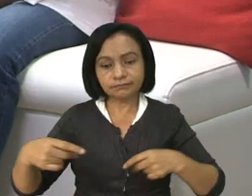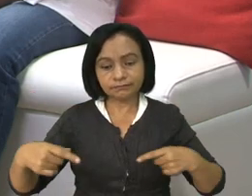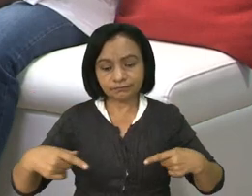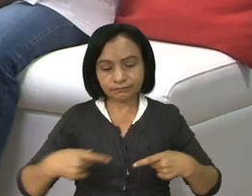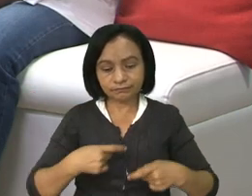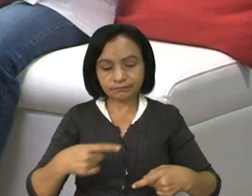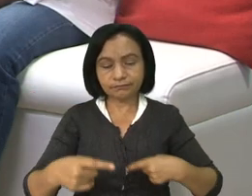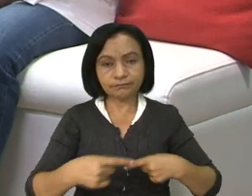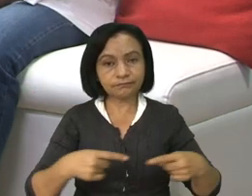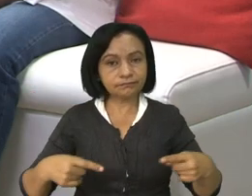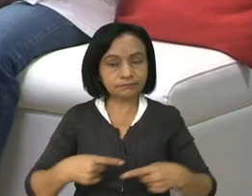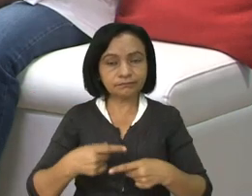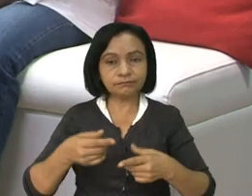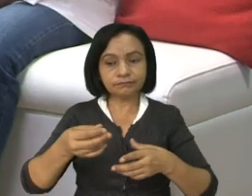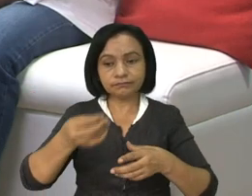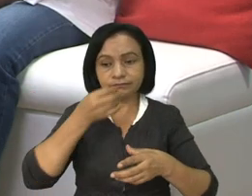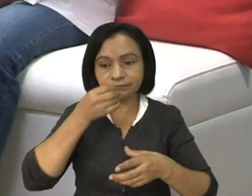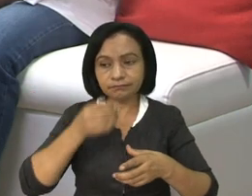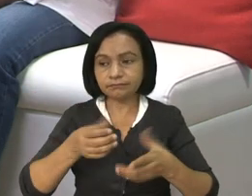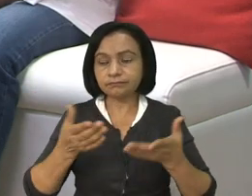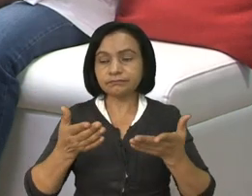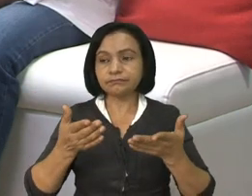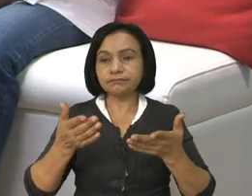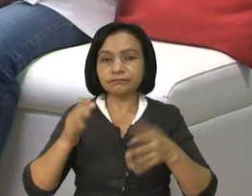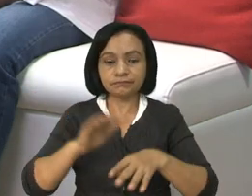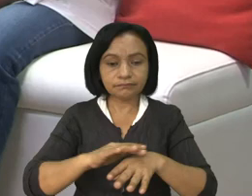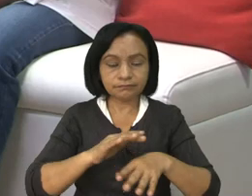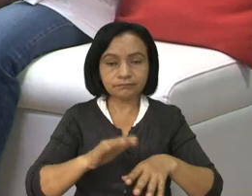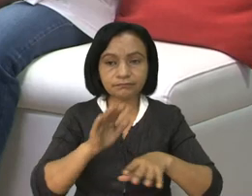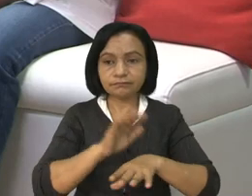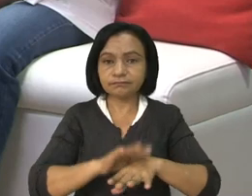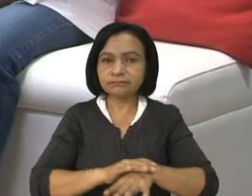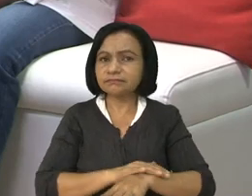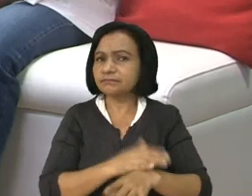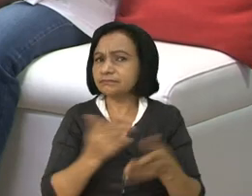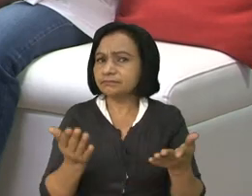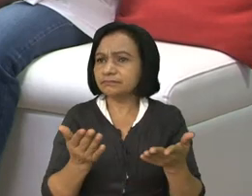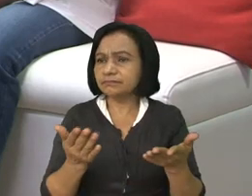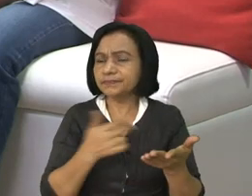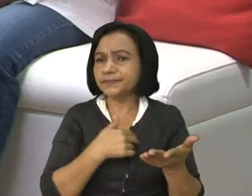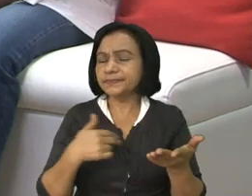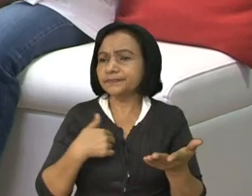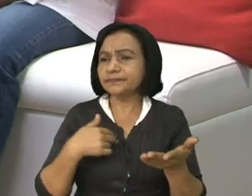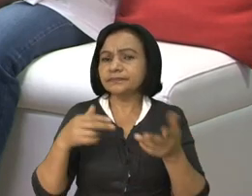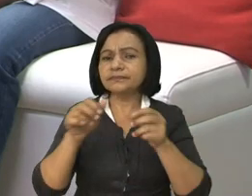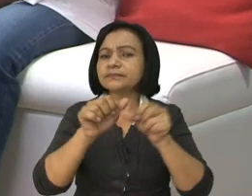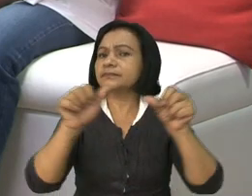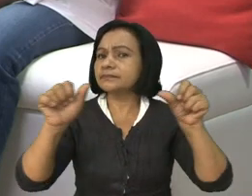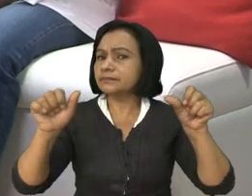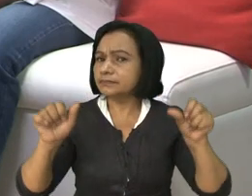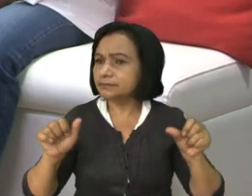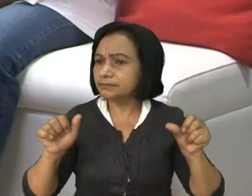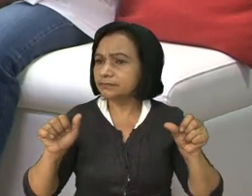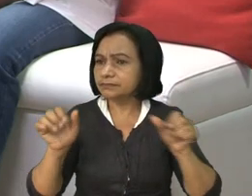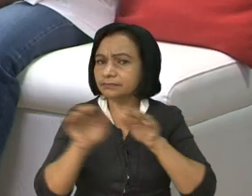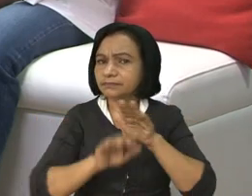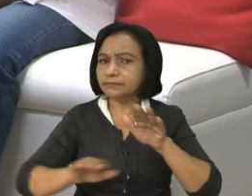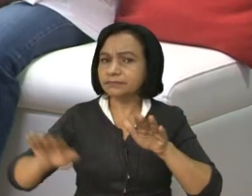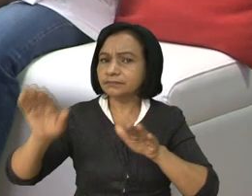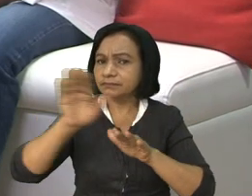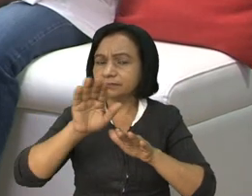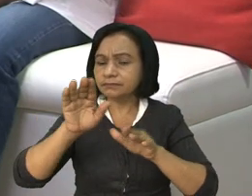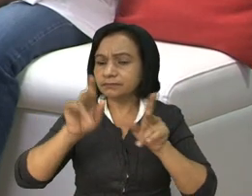ya sea por lo que ingerimos, por el tacto, por la piel, obviamente si hay animales también estamos más